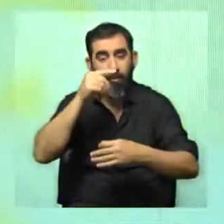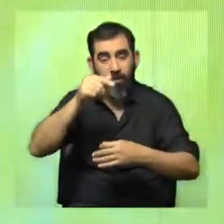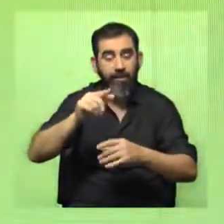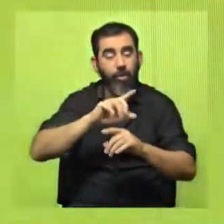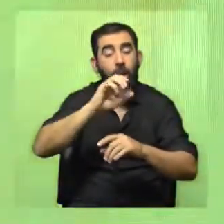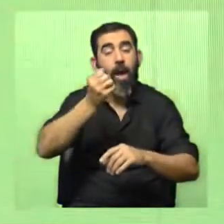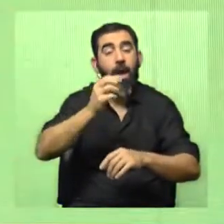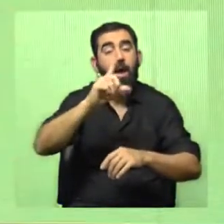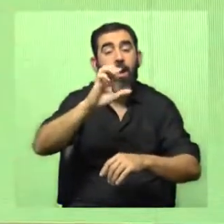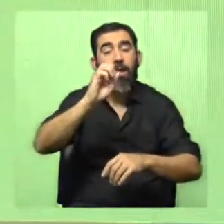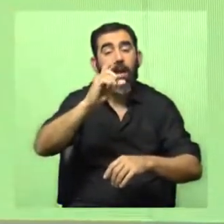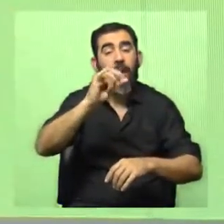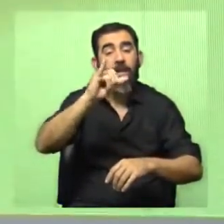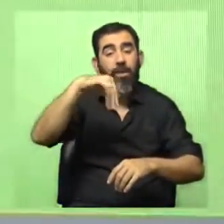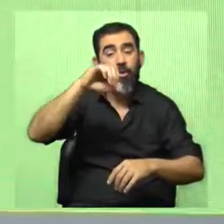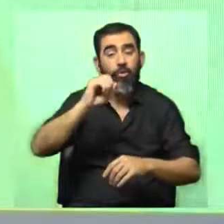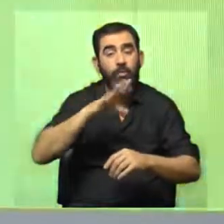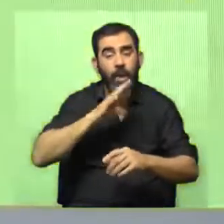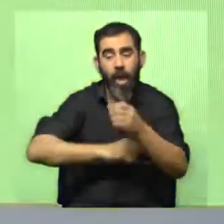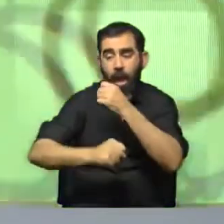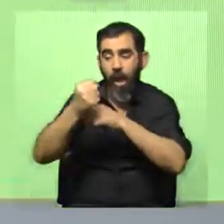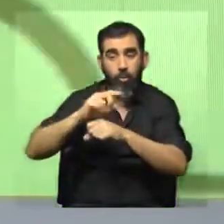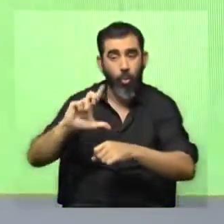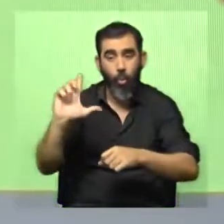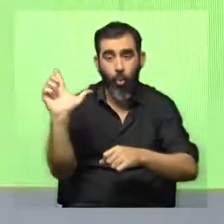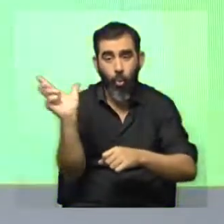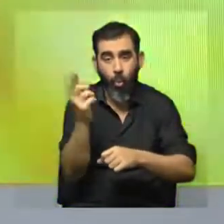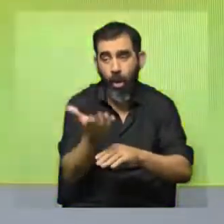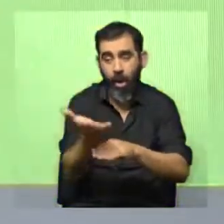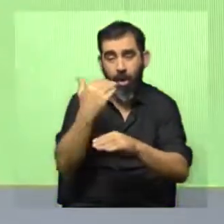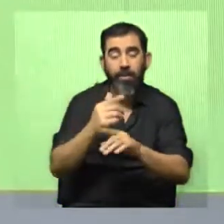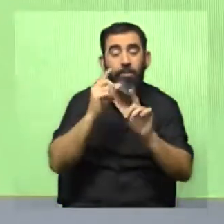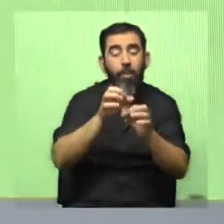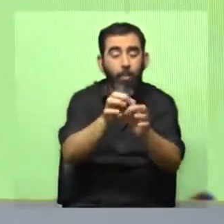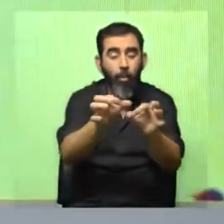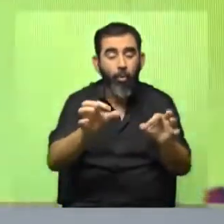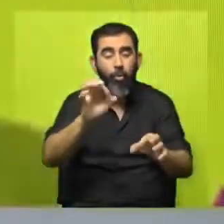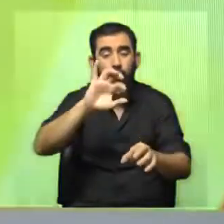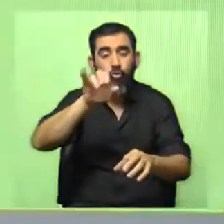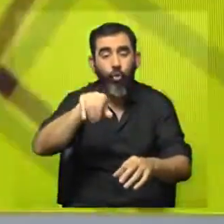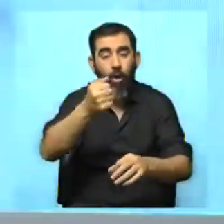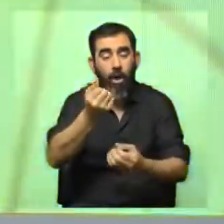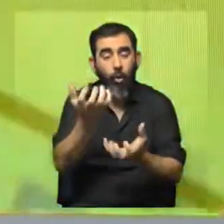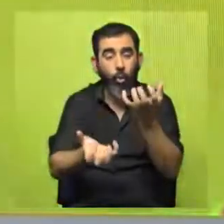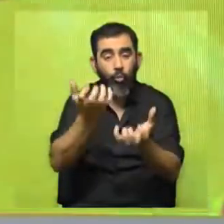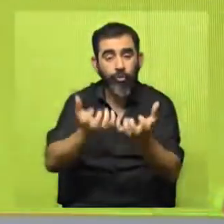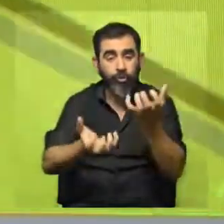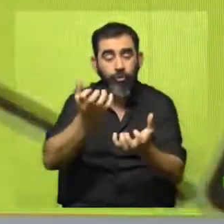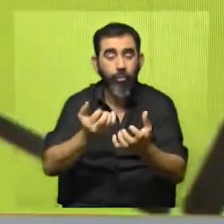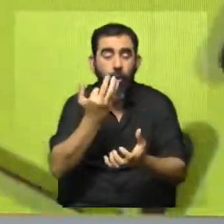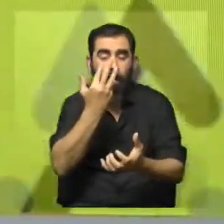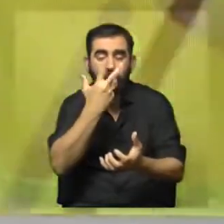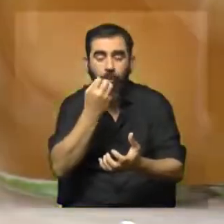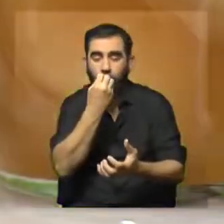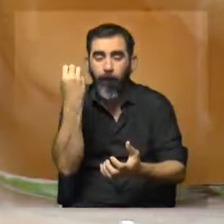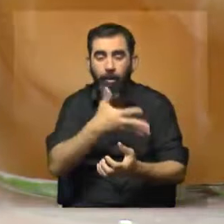es alcalino. Hasta hace pocos años no había en Uruguay y es también porotos de soja que están cocidos para facilitarle los nutrientes y azúcares a